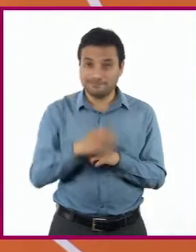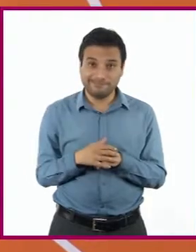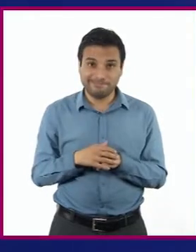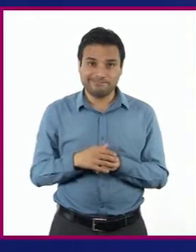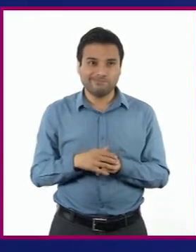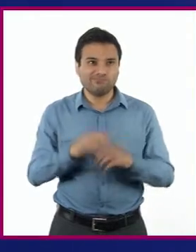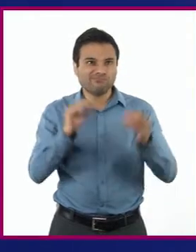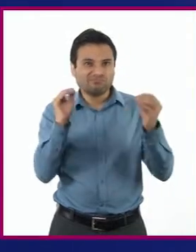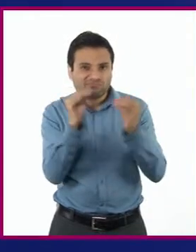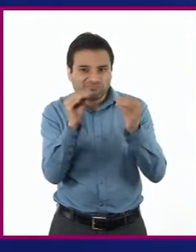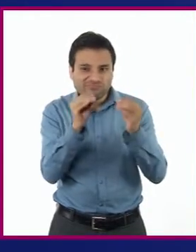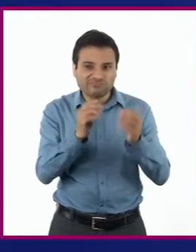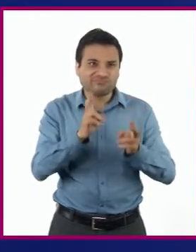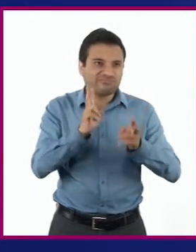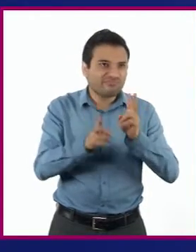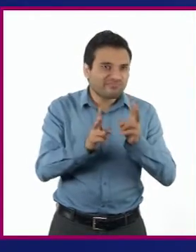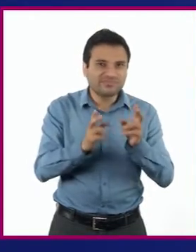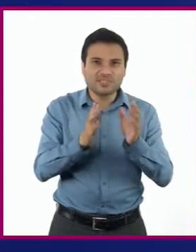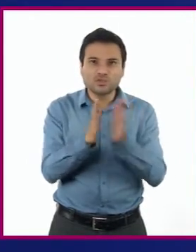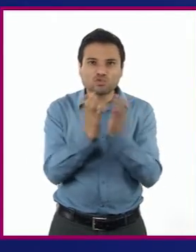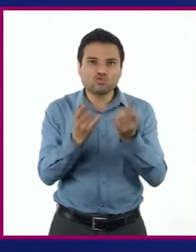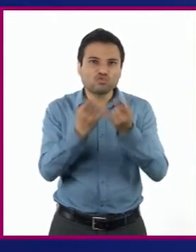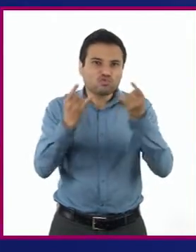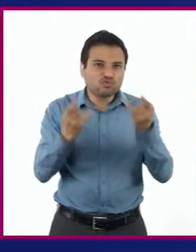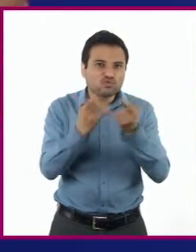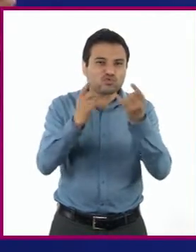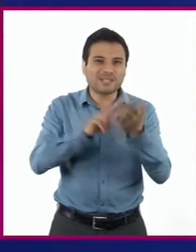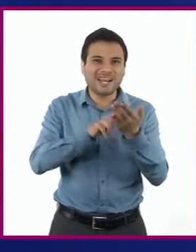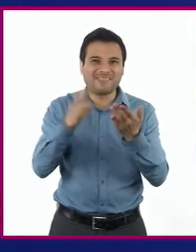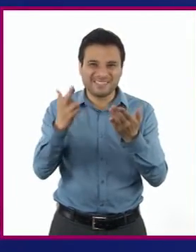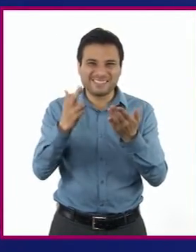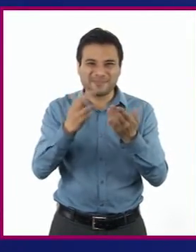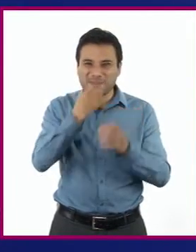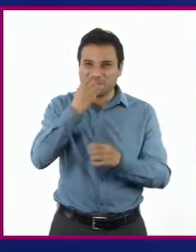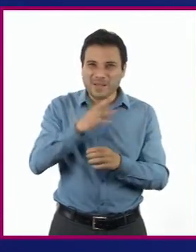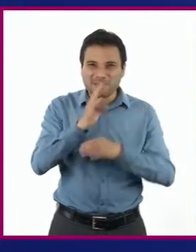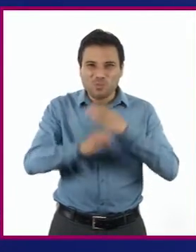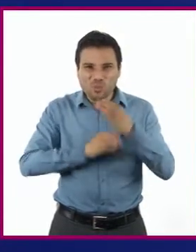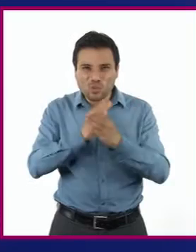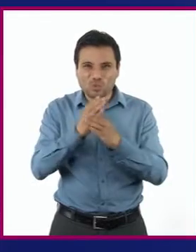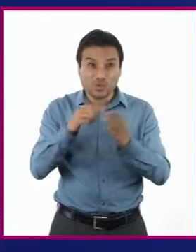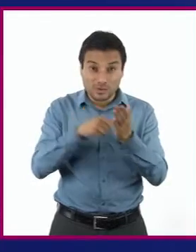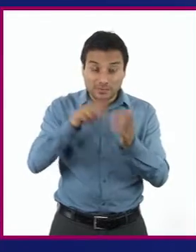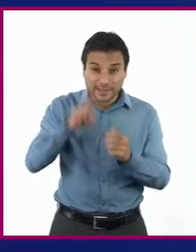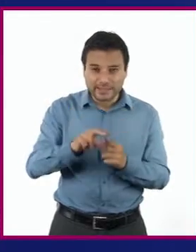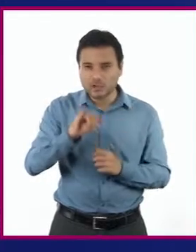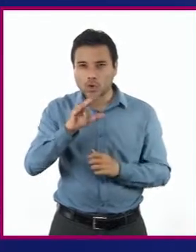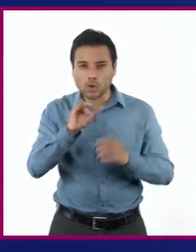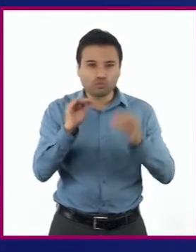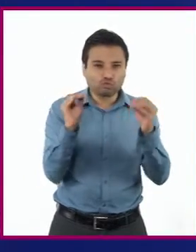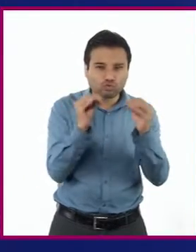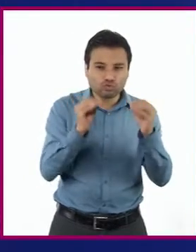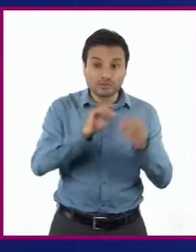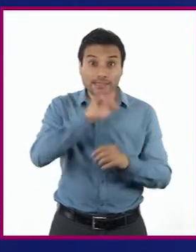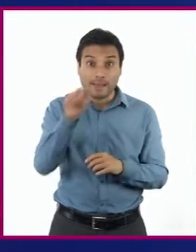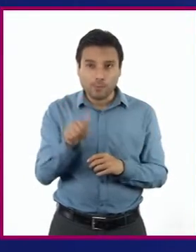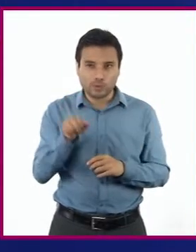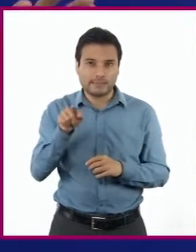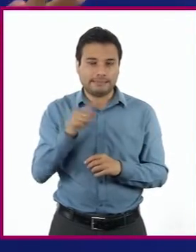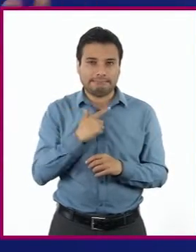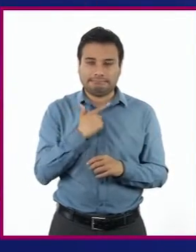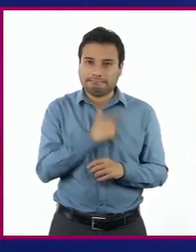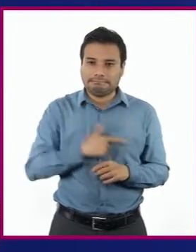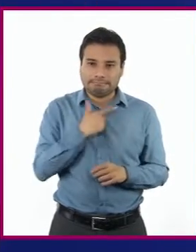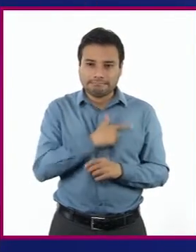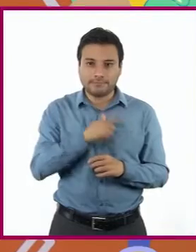sobre la veracidad de los relatos que aparecían en la revista Maravillas del Mundo, hecho que posteriormente lo llevó a aficionarse a